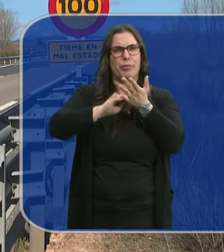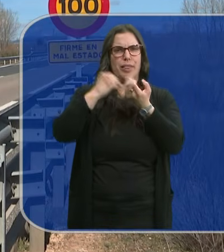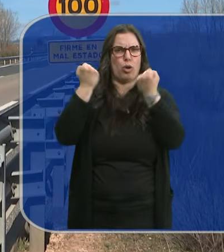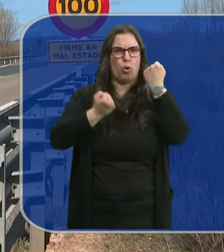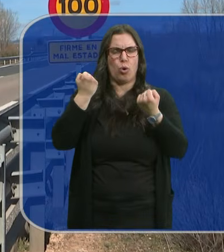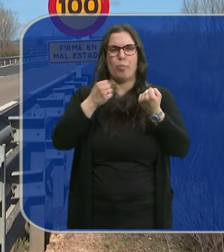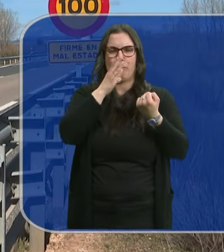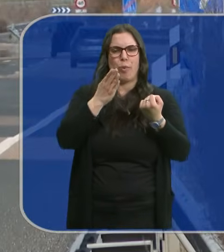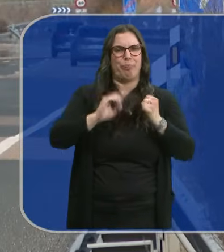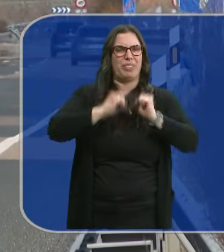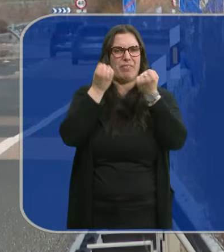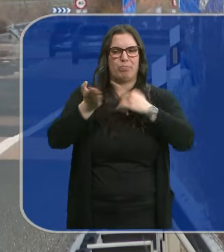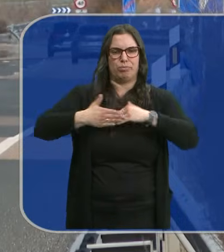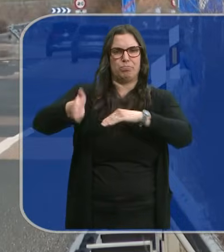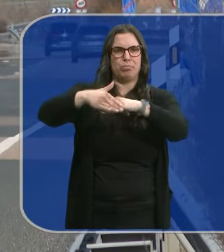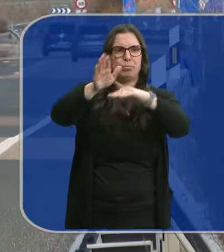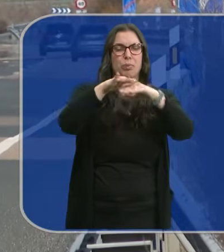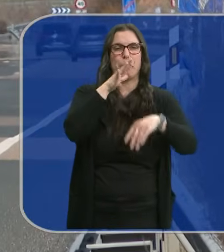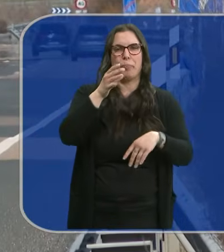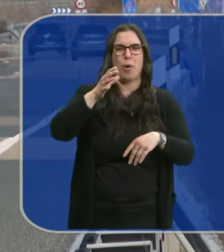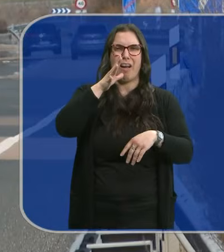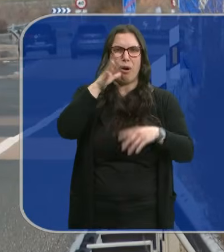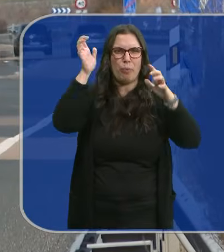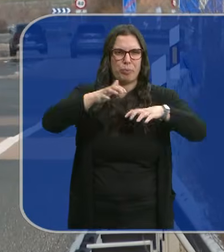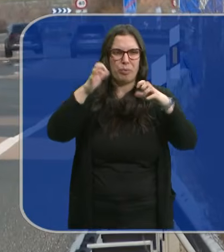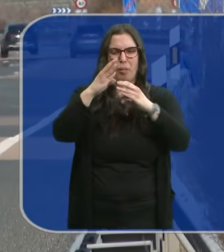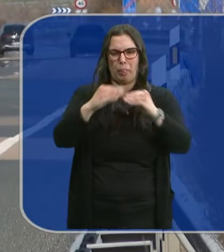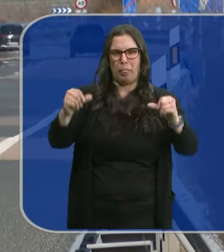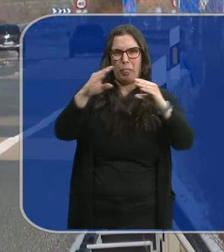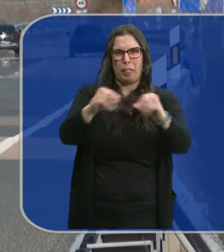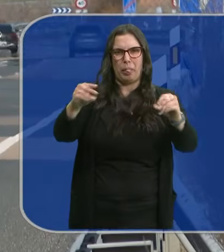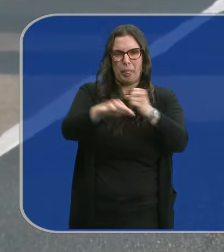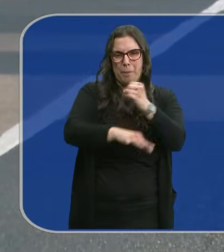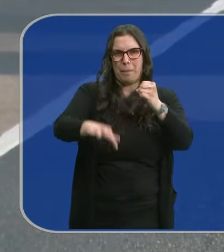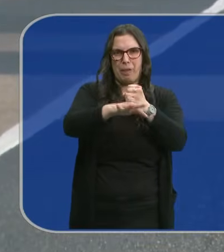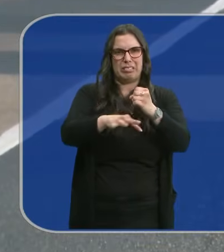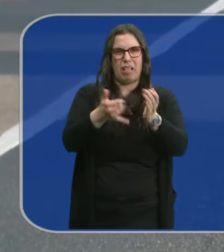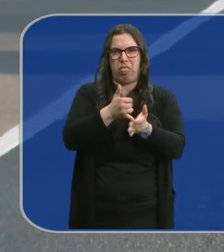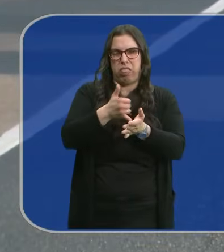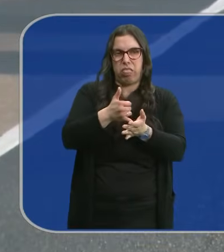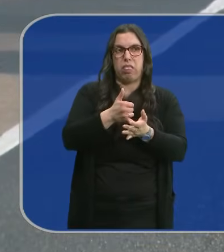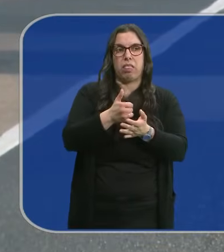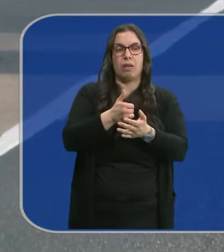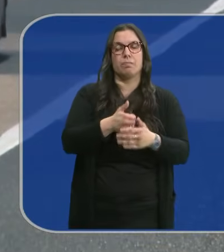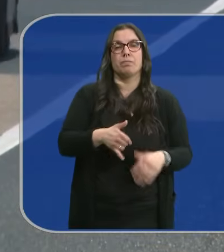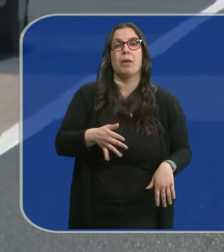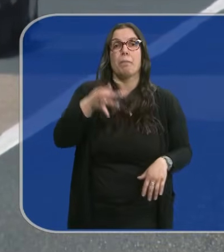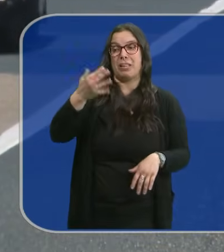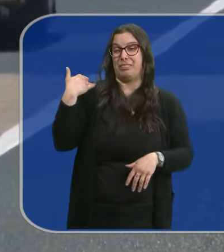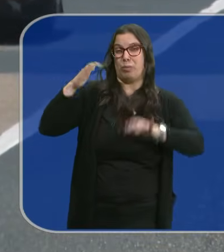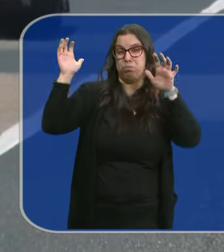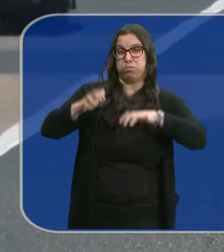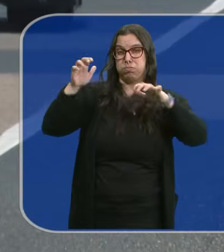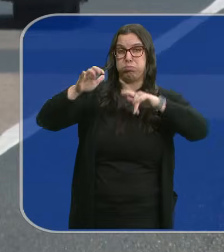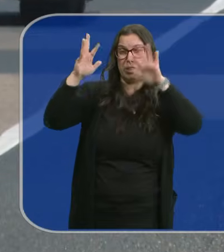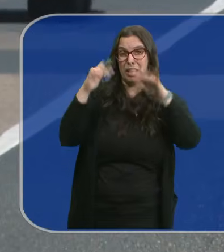conductores por repacheos a causa de las filtraciones y los materiales arcillosos utilizados en su base. Se han unido a los últimos episodios de lluvias